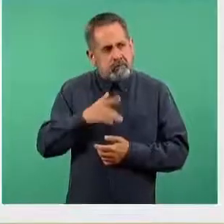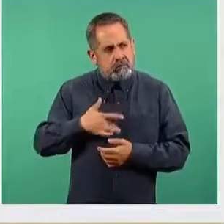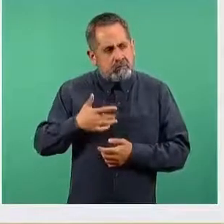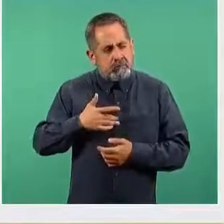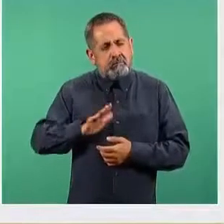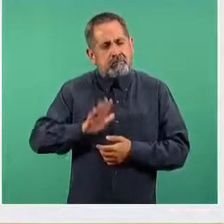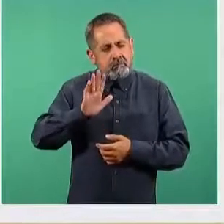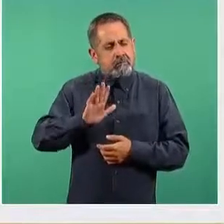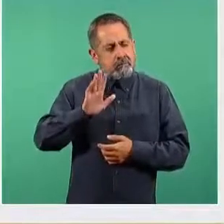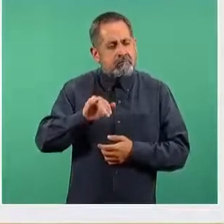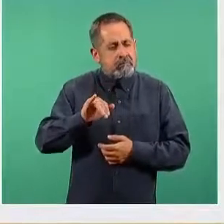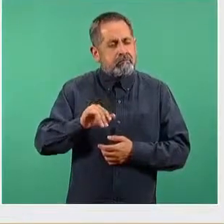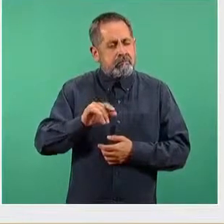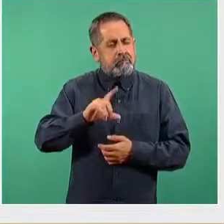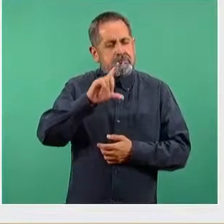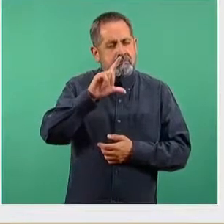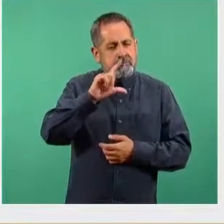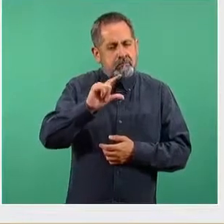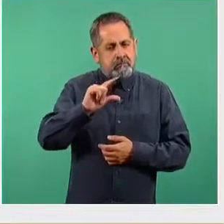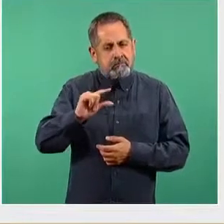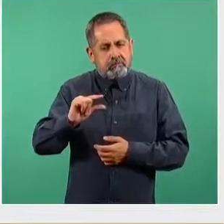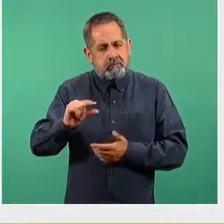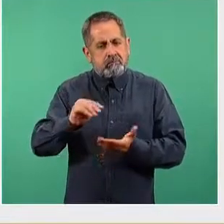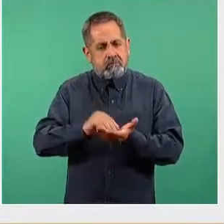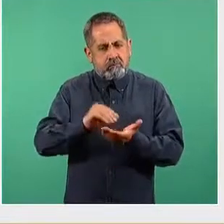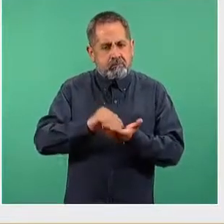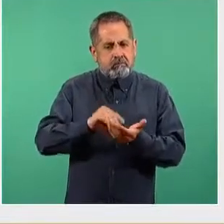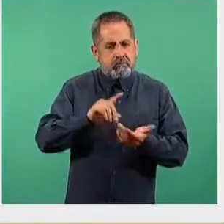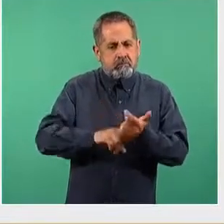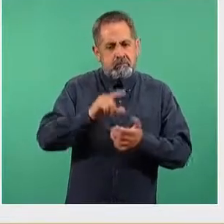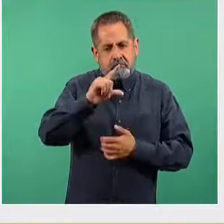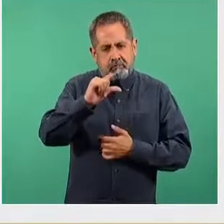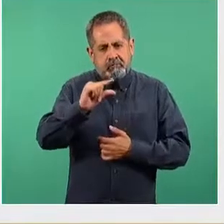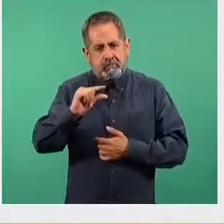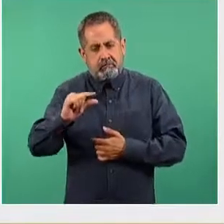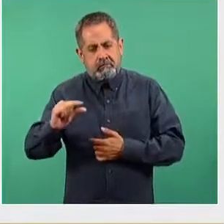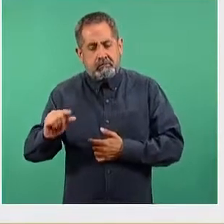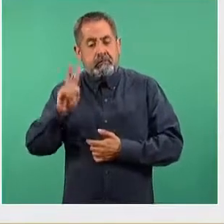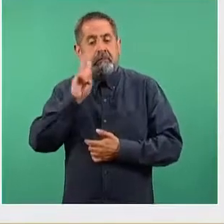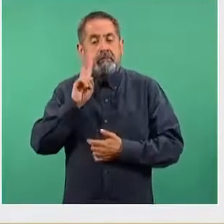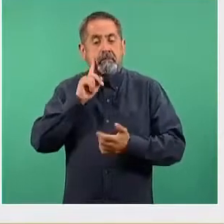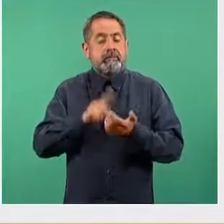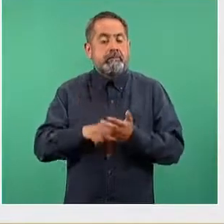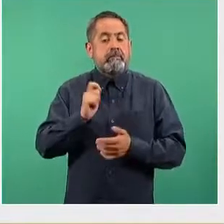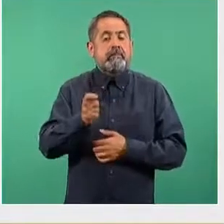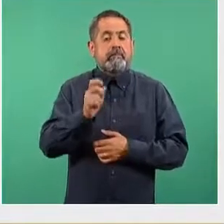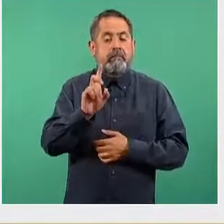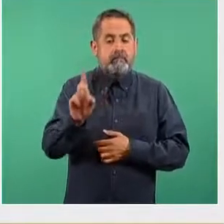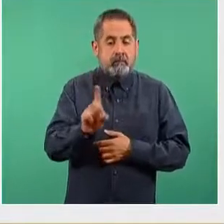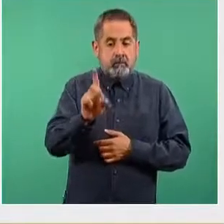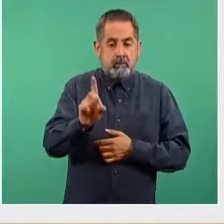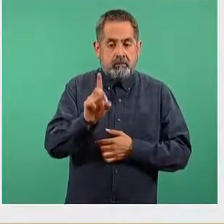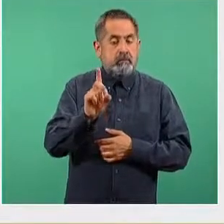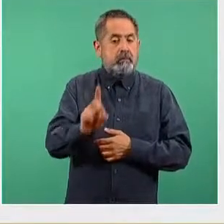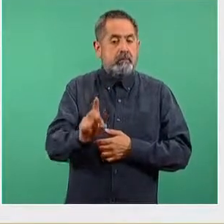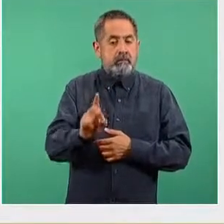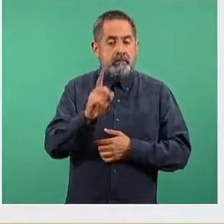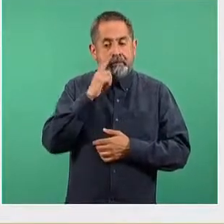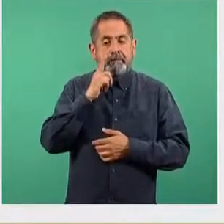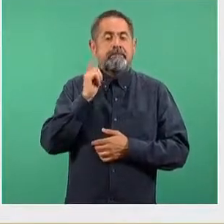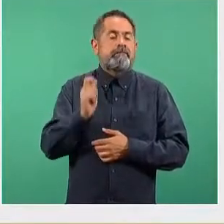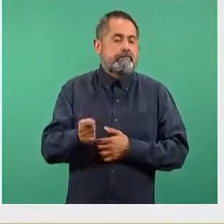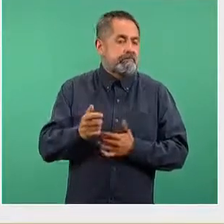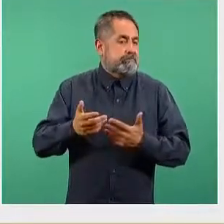estaremos cerrando con una buena disminución todavía y estaremos atentos obviamente al domingo para ver si esta se mantiene para efectos